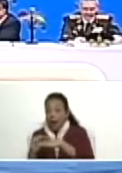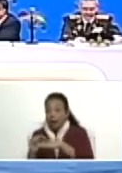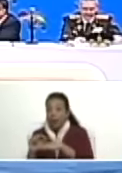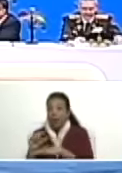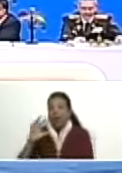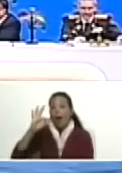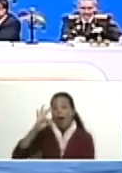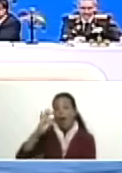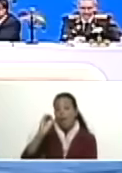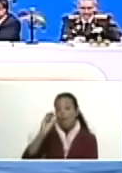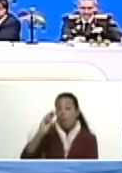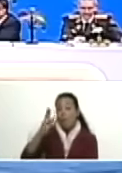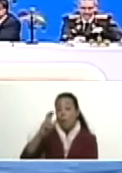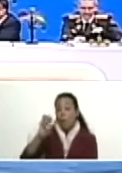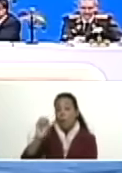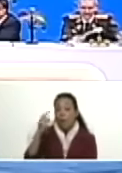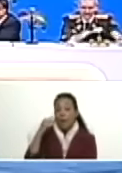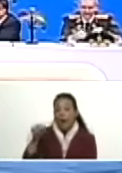Forbes Burnham.